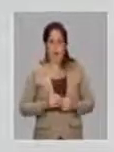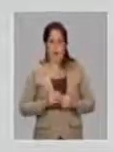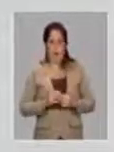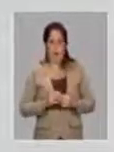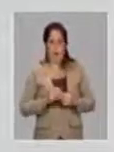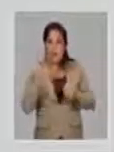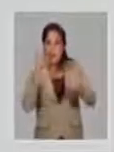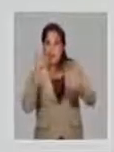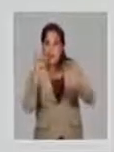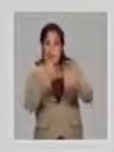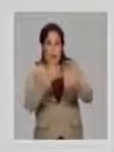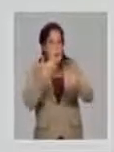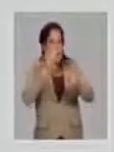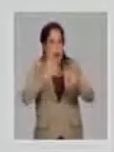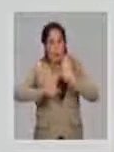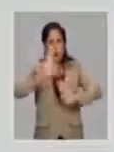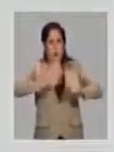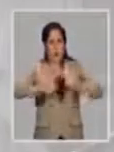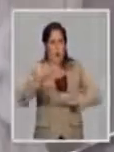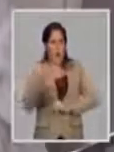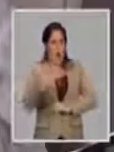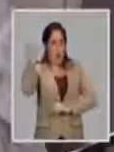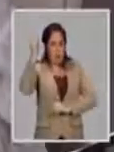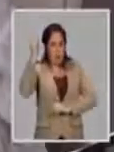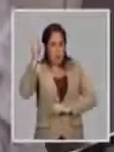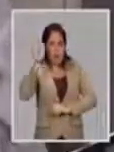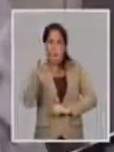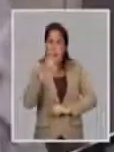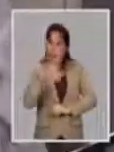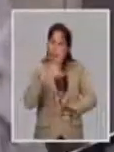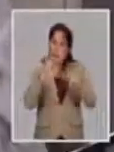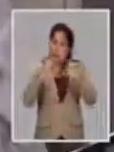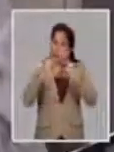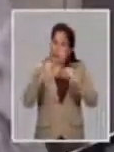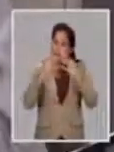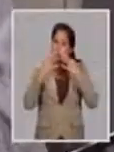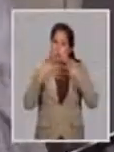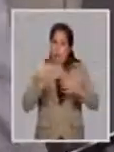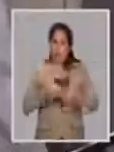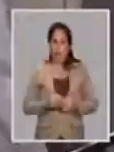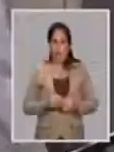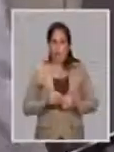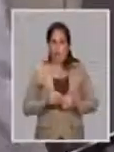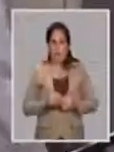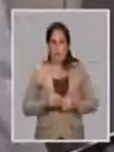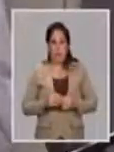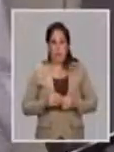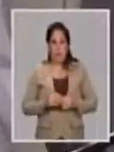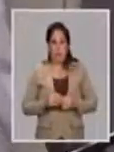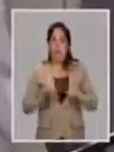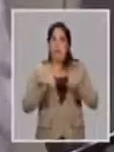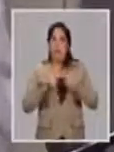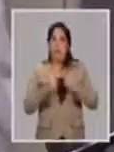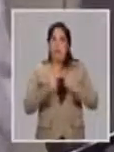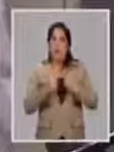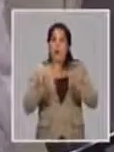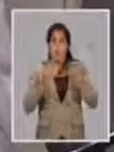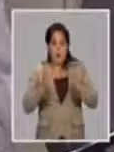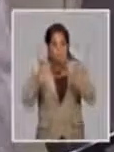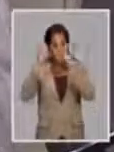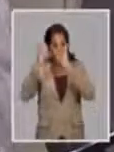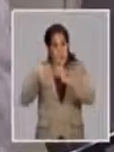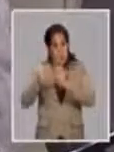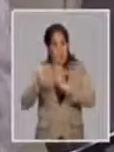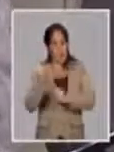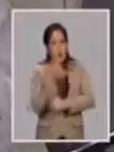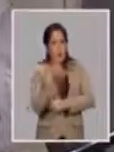significativamente cuando apliquemos la tercera dosis. Y esa son resultados que realmente, justamente sobre la base de